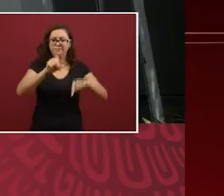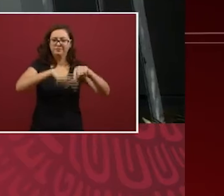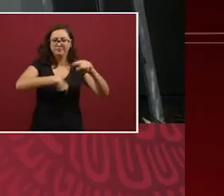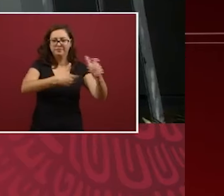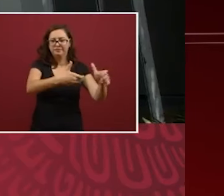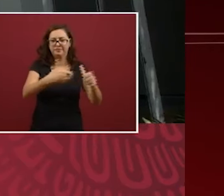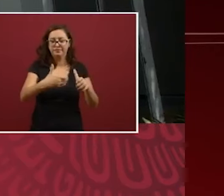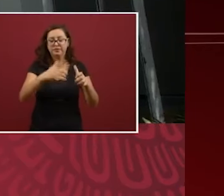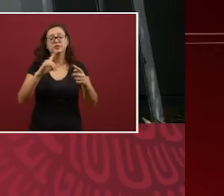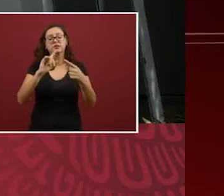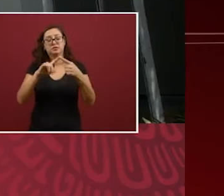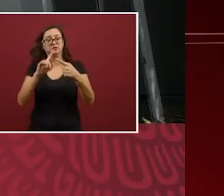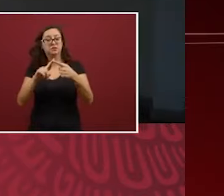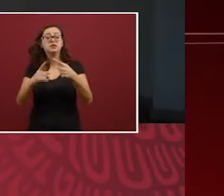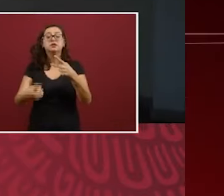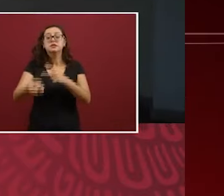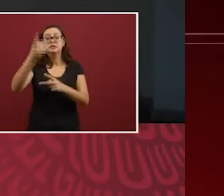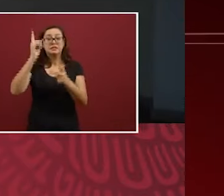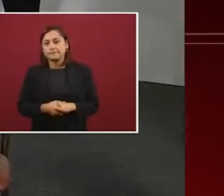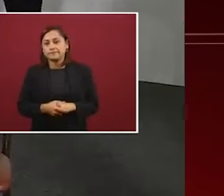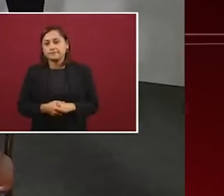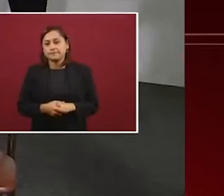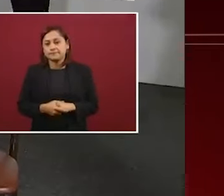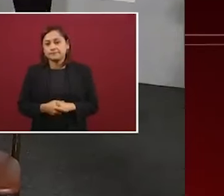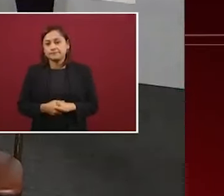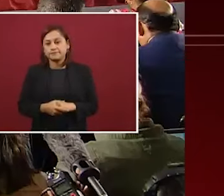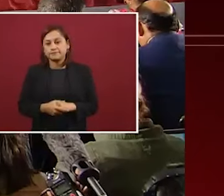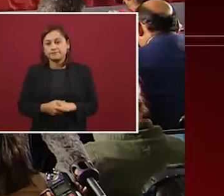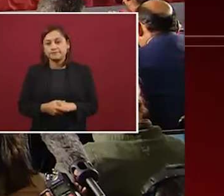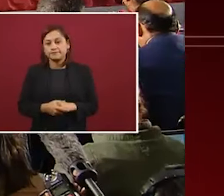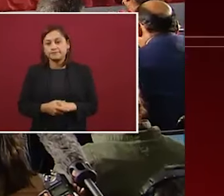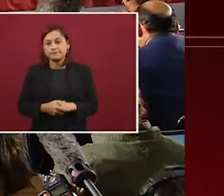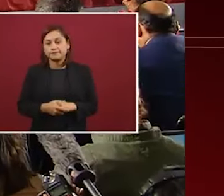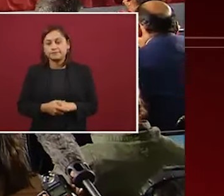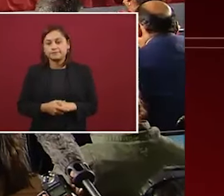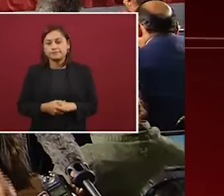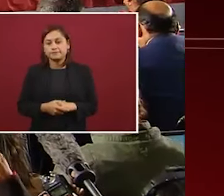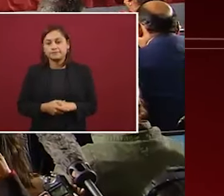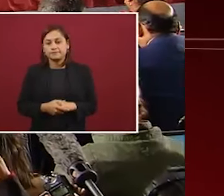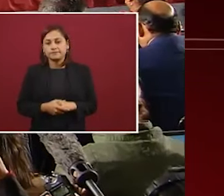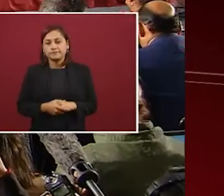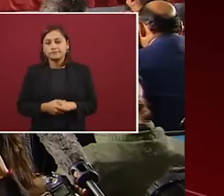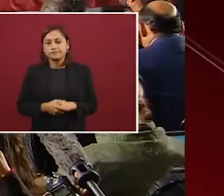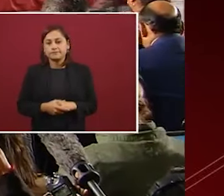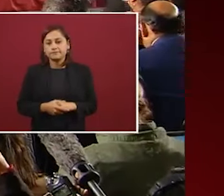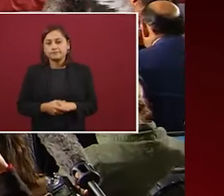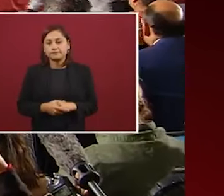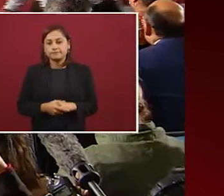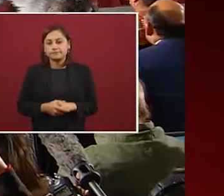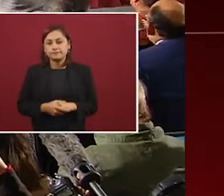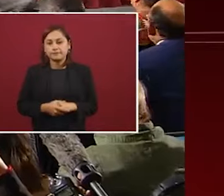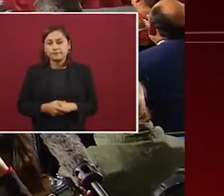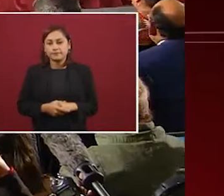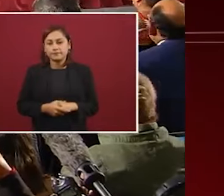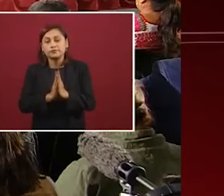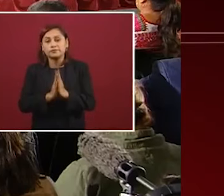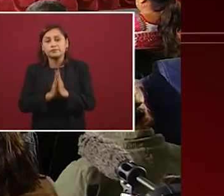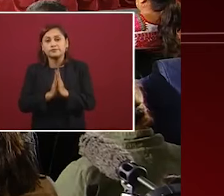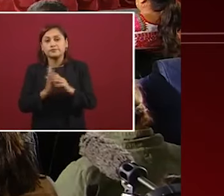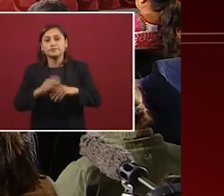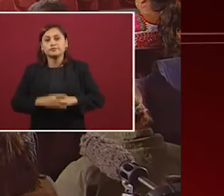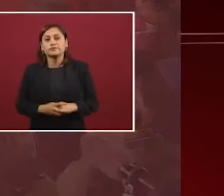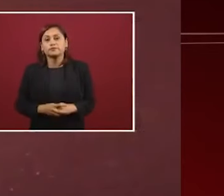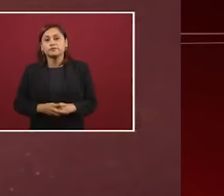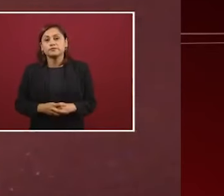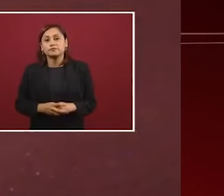¿Recuerdas la subasta de casas y residencias confiscadas? Pues hoy se entregó lo recaudado a los municipios de la Montaña de Guerrero. Asimismo, la subasta de joyas